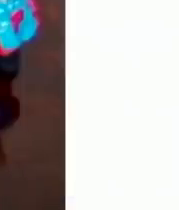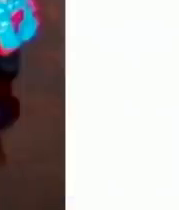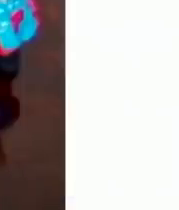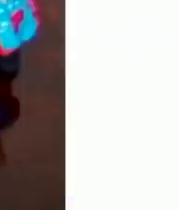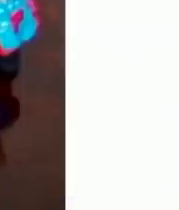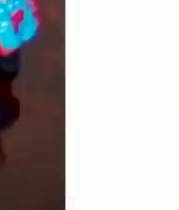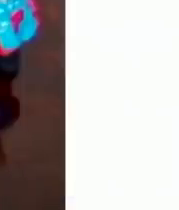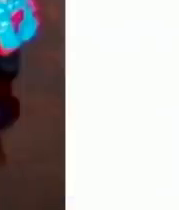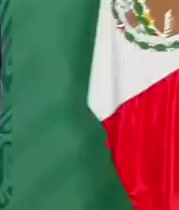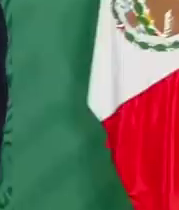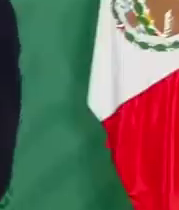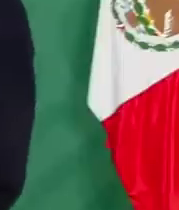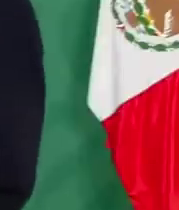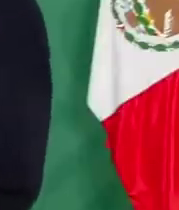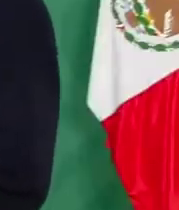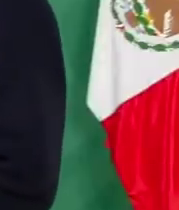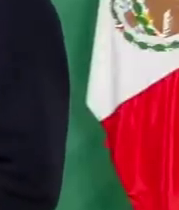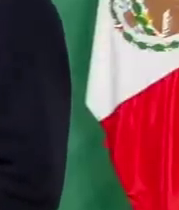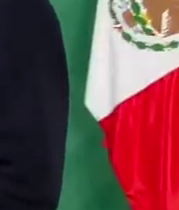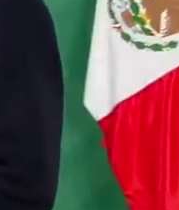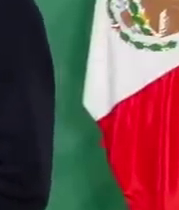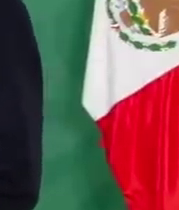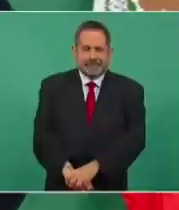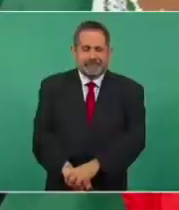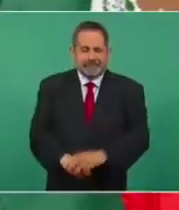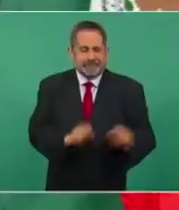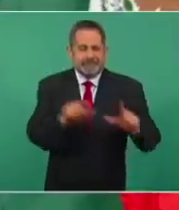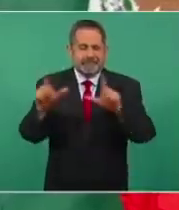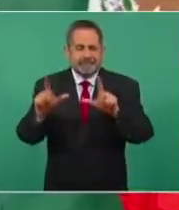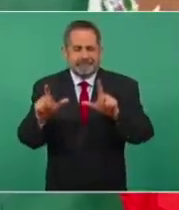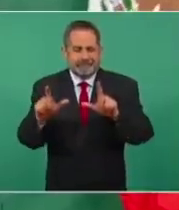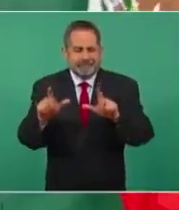¿por qué no pones? No, no lo pongas.